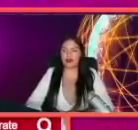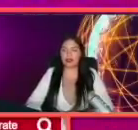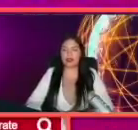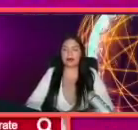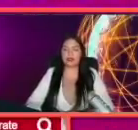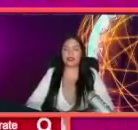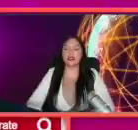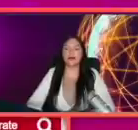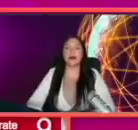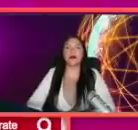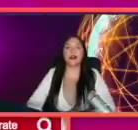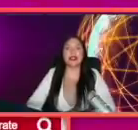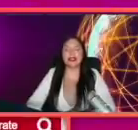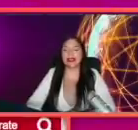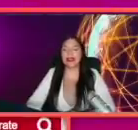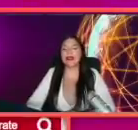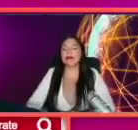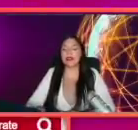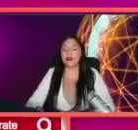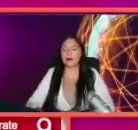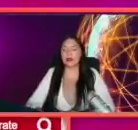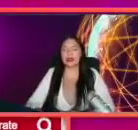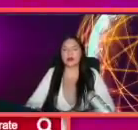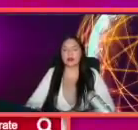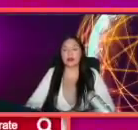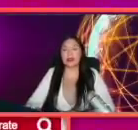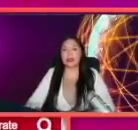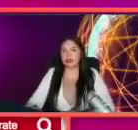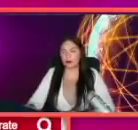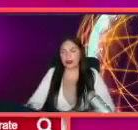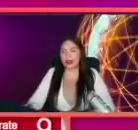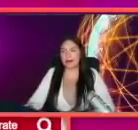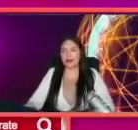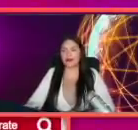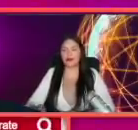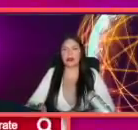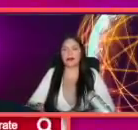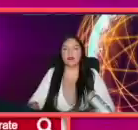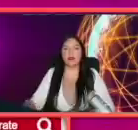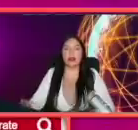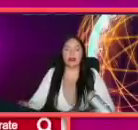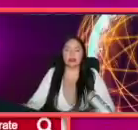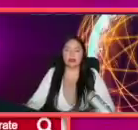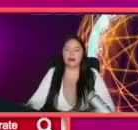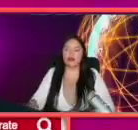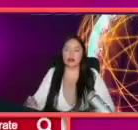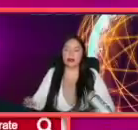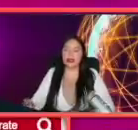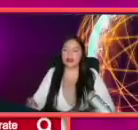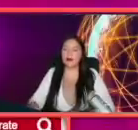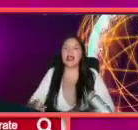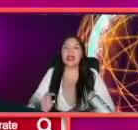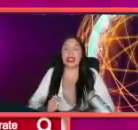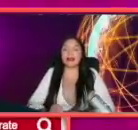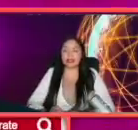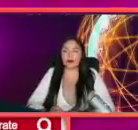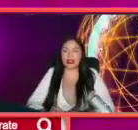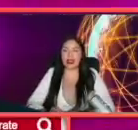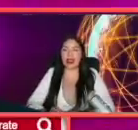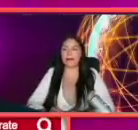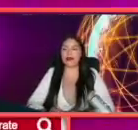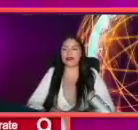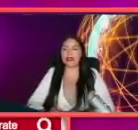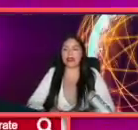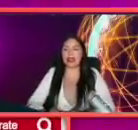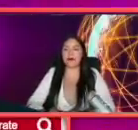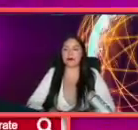detención del Cabo 89, un líder del grupo de las cuatro letras que operaba y controlaba toda la distribución y manejo en Tijuana.